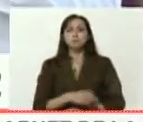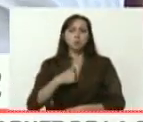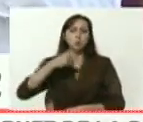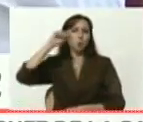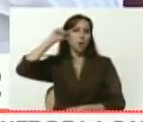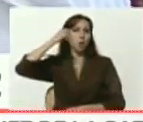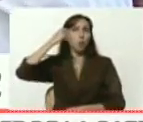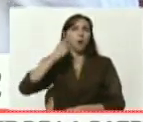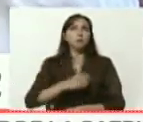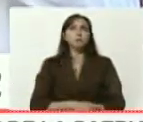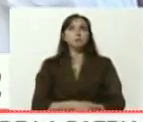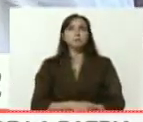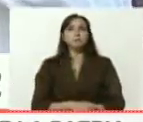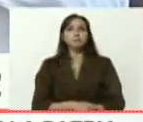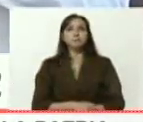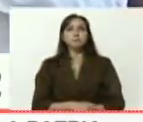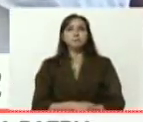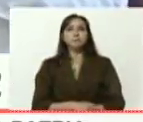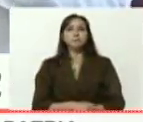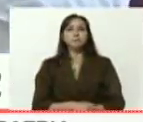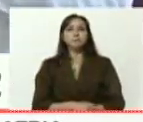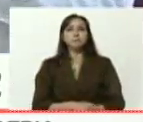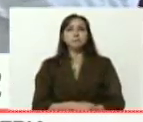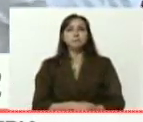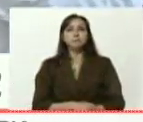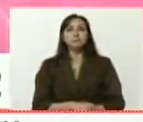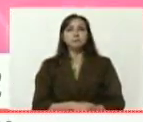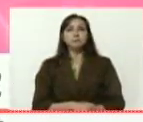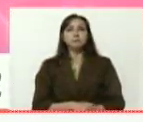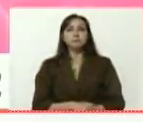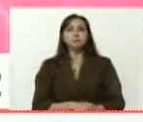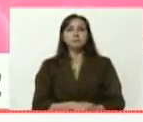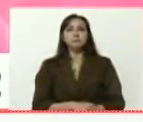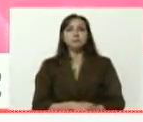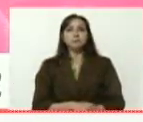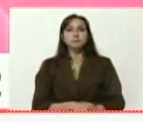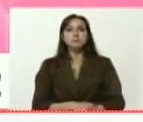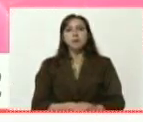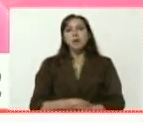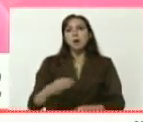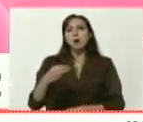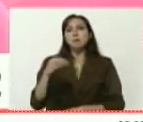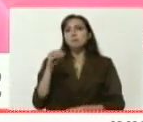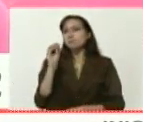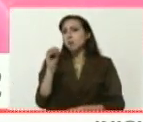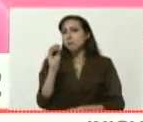Recuerdo que el verdugo de entonces, Carlos Andrés Pérez, llamó a mi madre